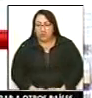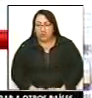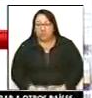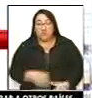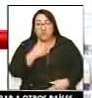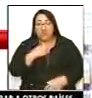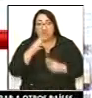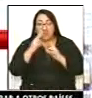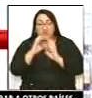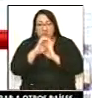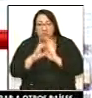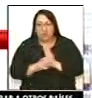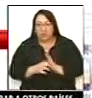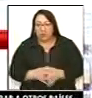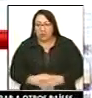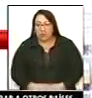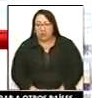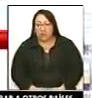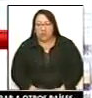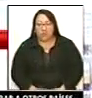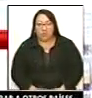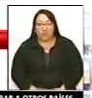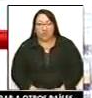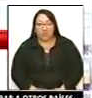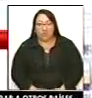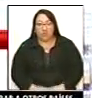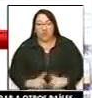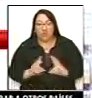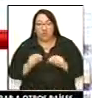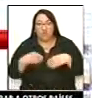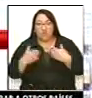inconstitucional. No podemos, desde una oficina